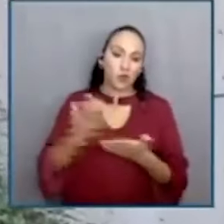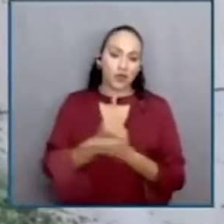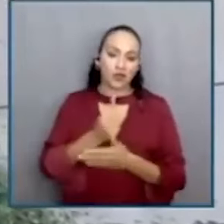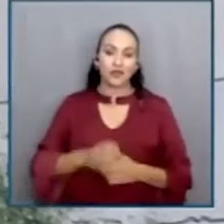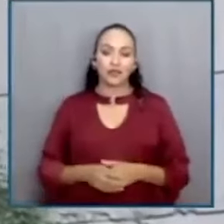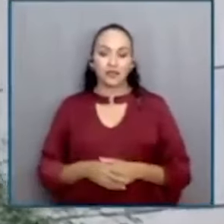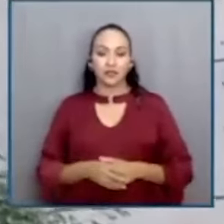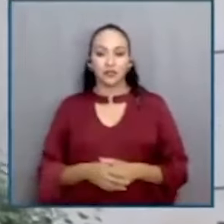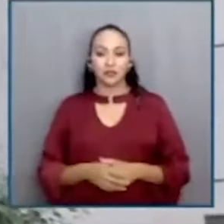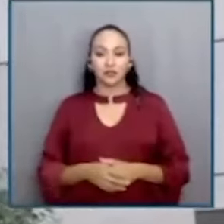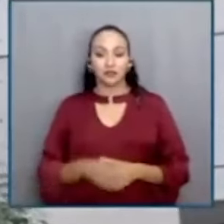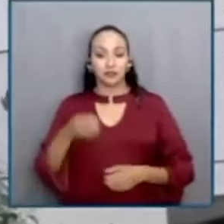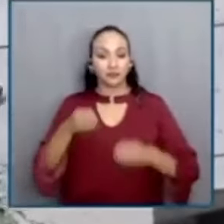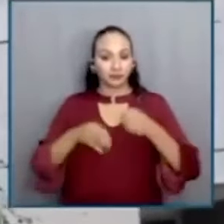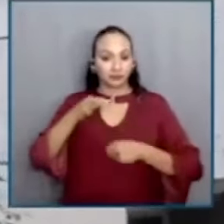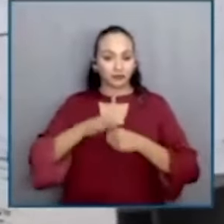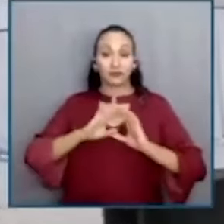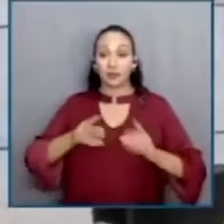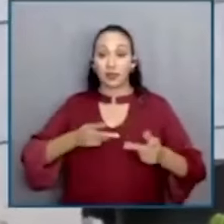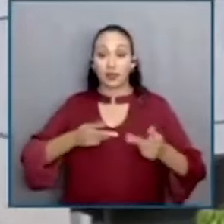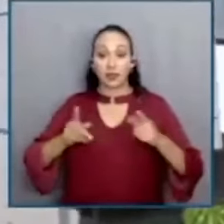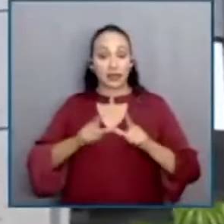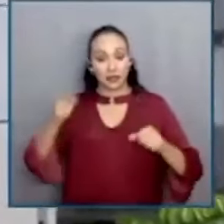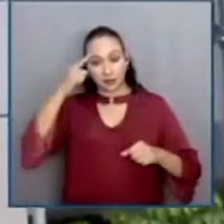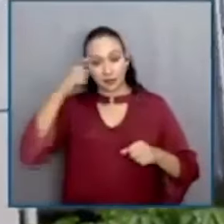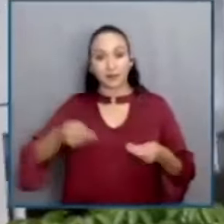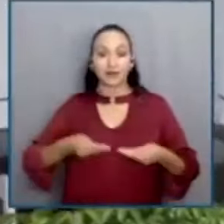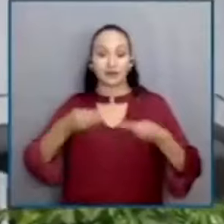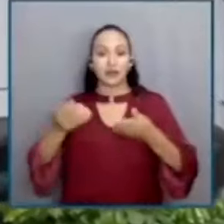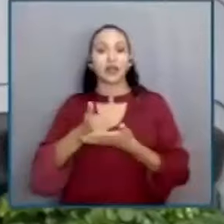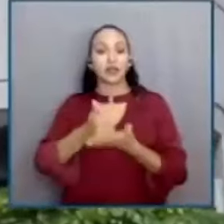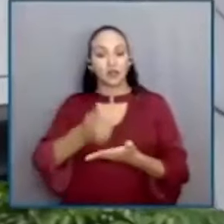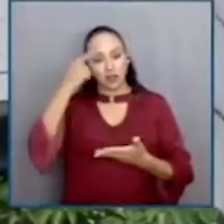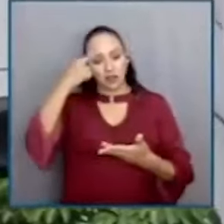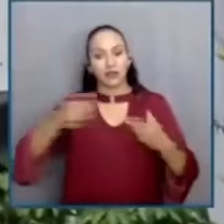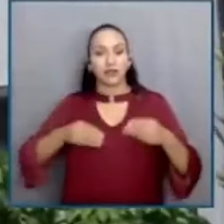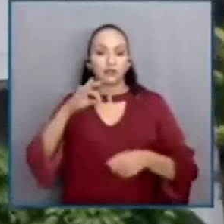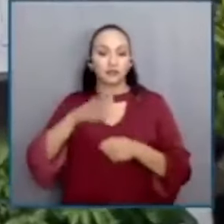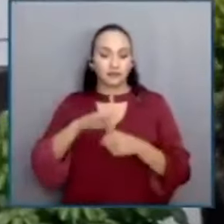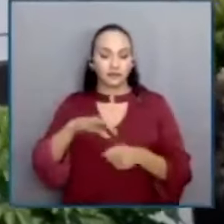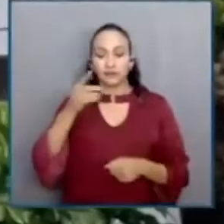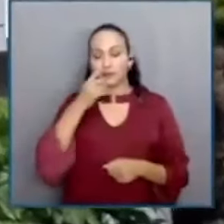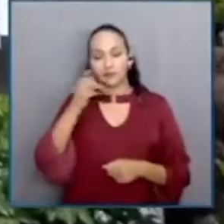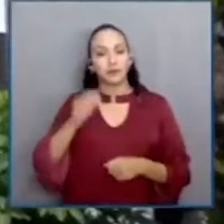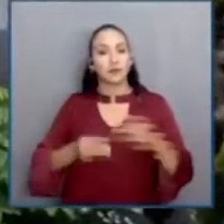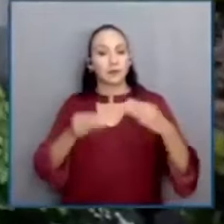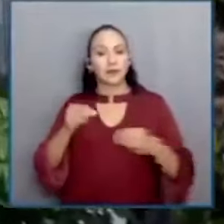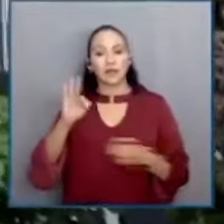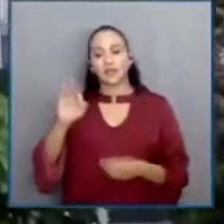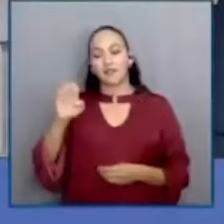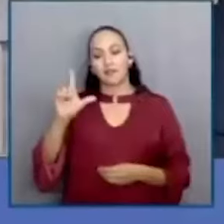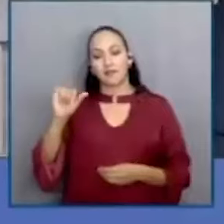El Tribunal Electoral está preparado para dar certeza a la elección presidencial, aseguró el magistrado de la Sala Superior, Felipe de la Mata